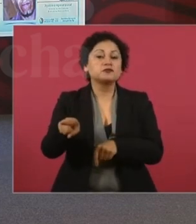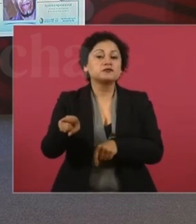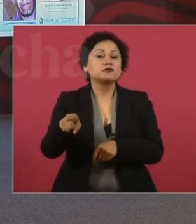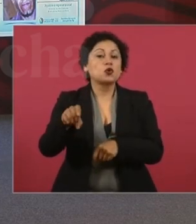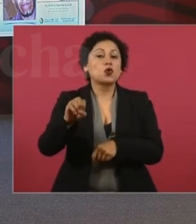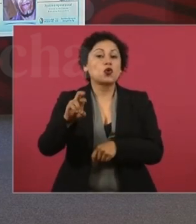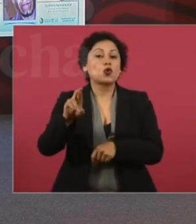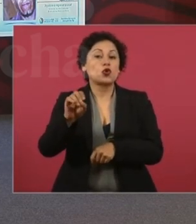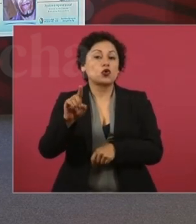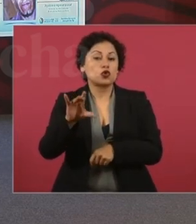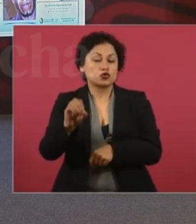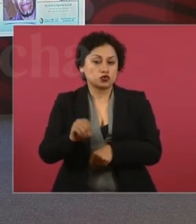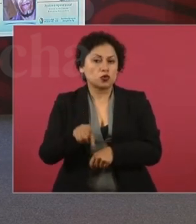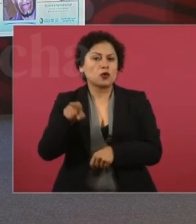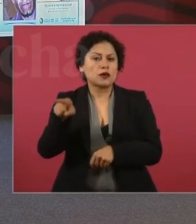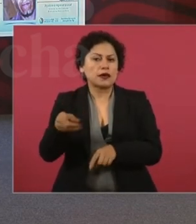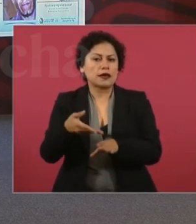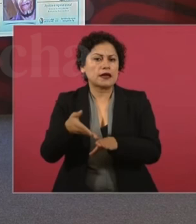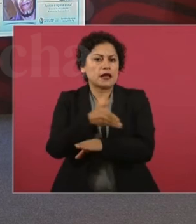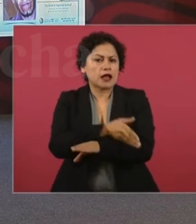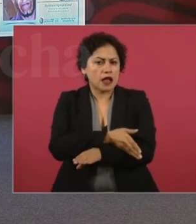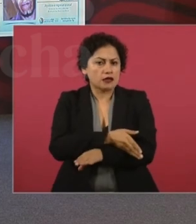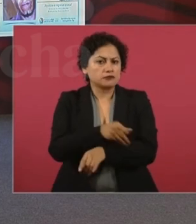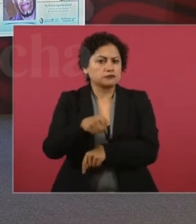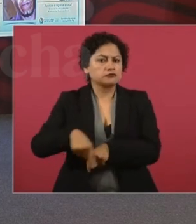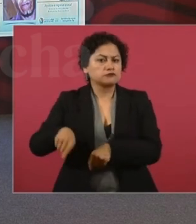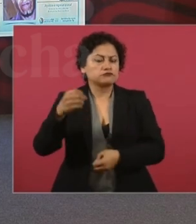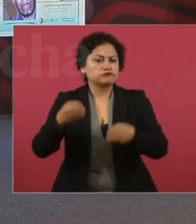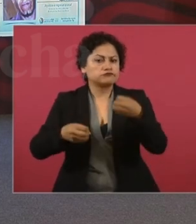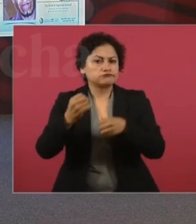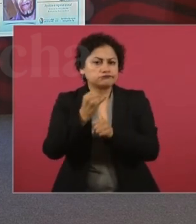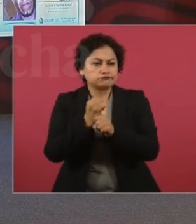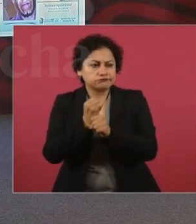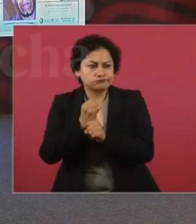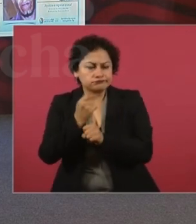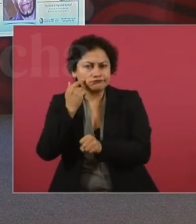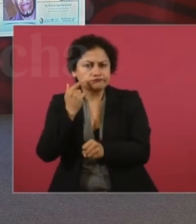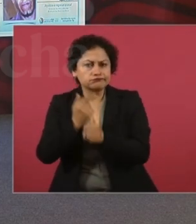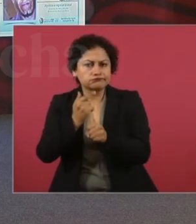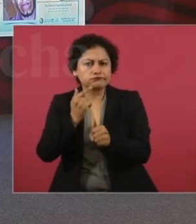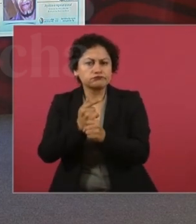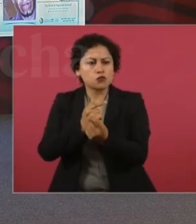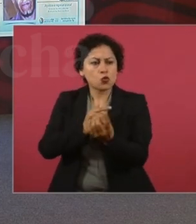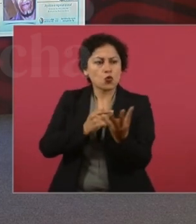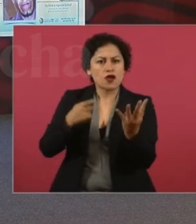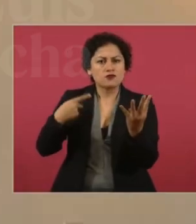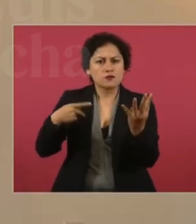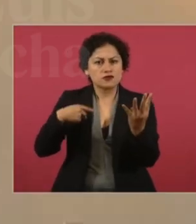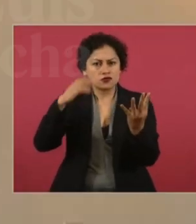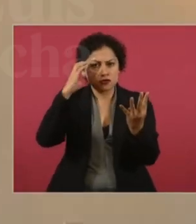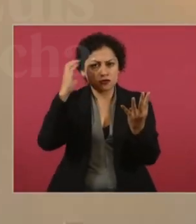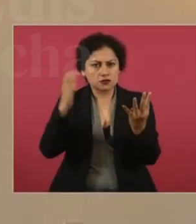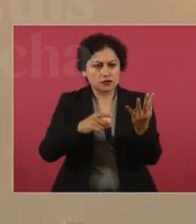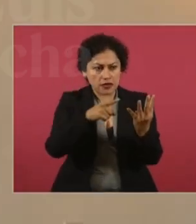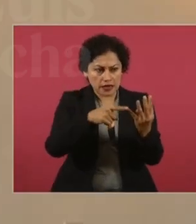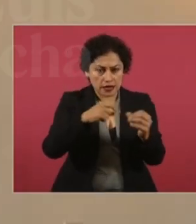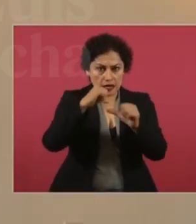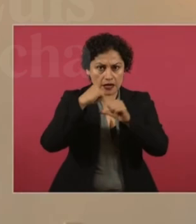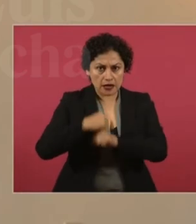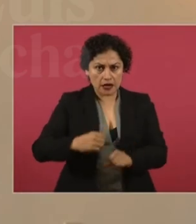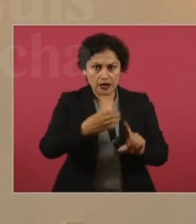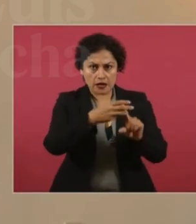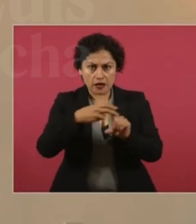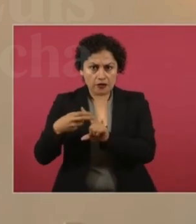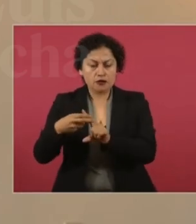criterios parciales que finalmente beneficiaron a los cuatro presuntos responsables de este delito el 17